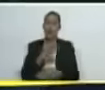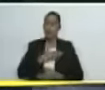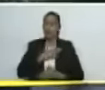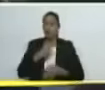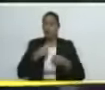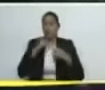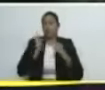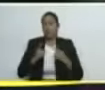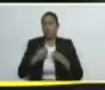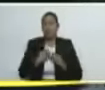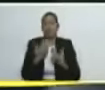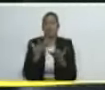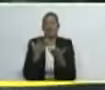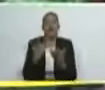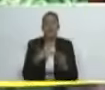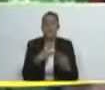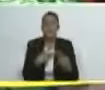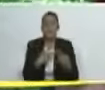necesario.